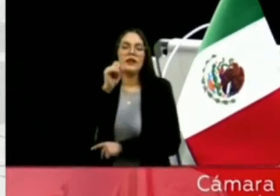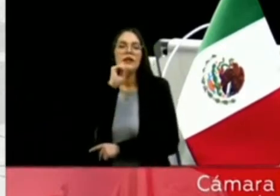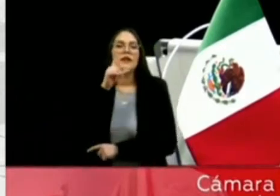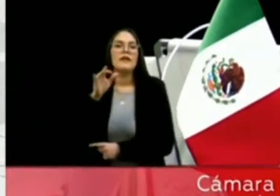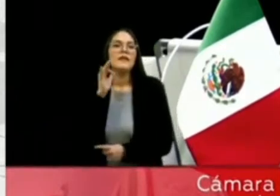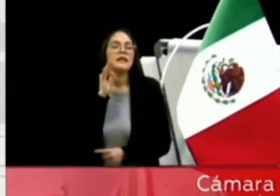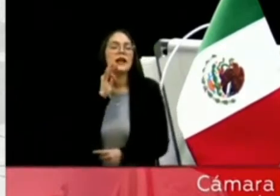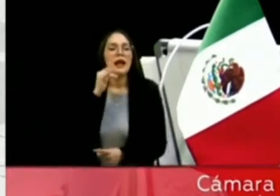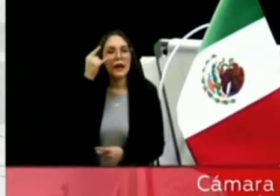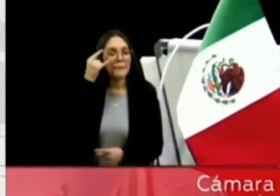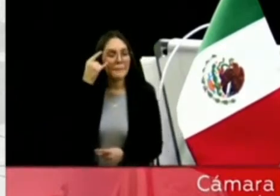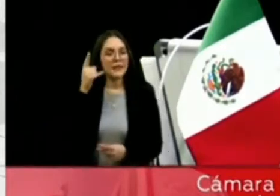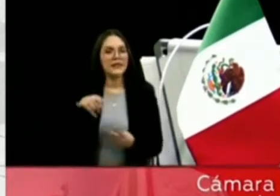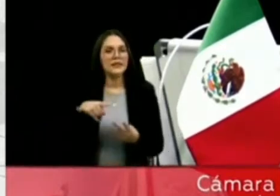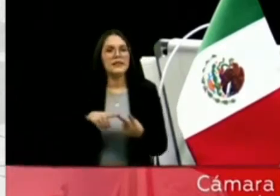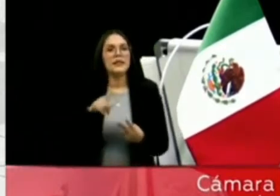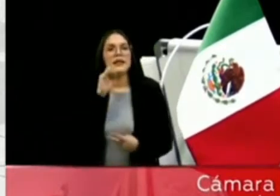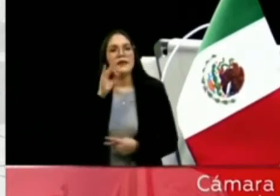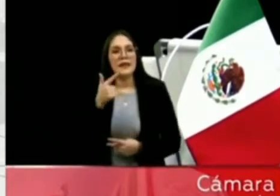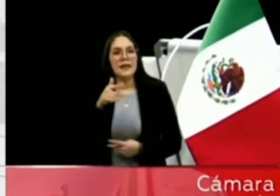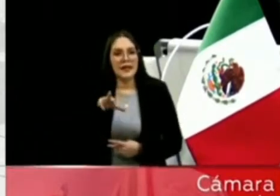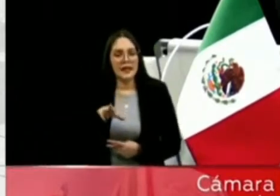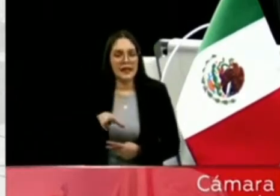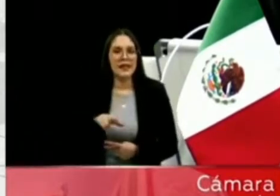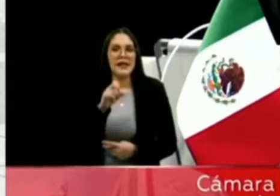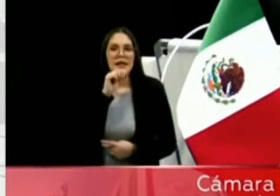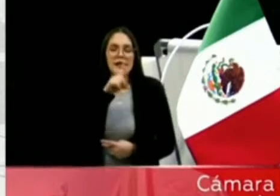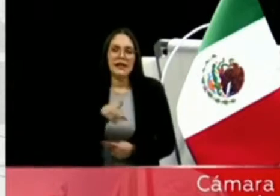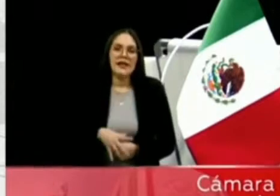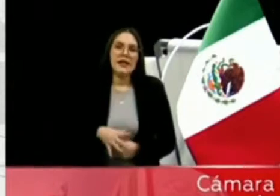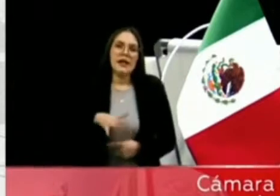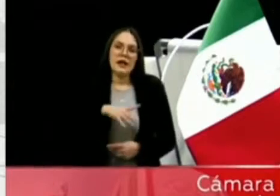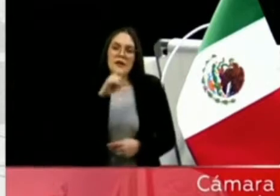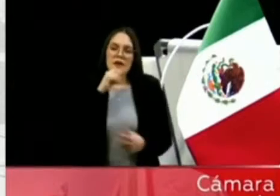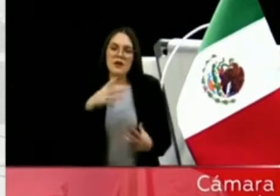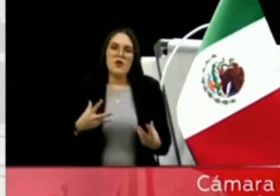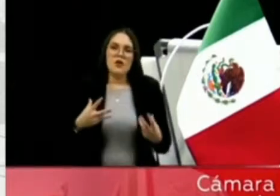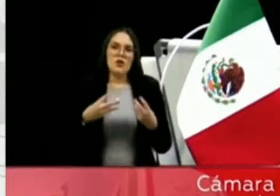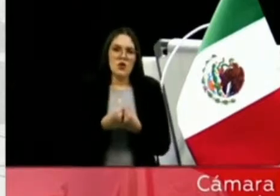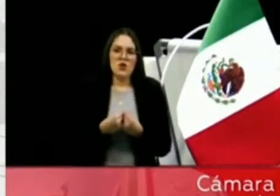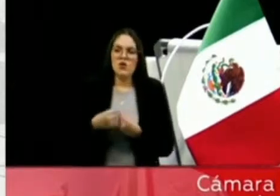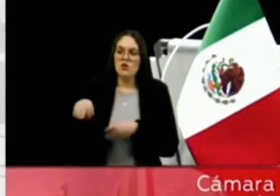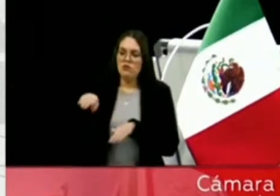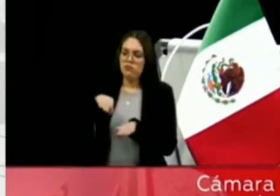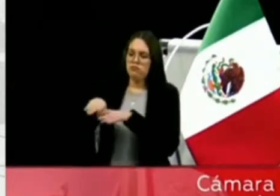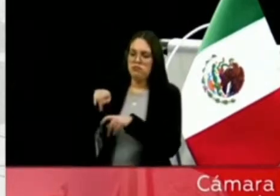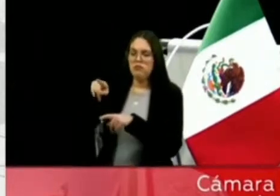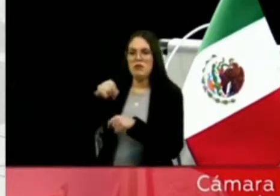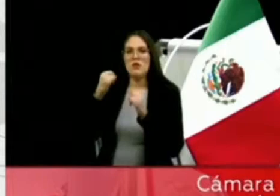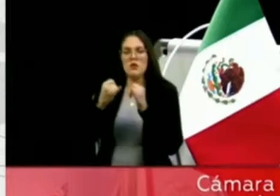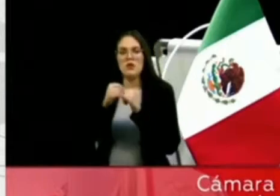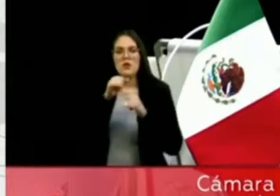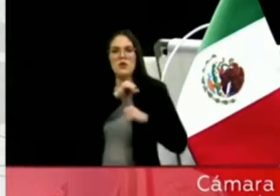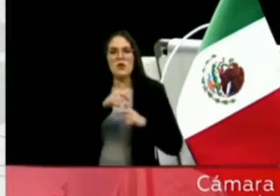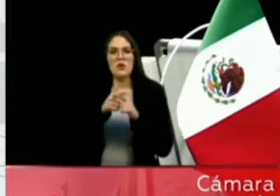Campeche, a la Fiscalía General de la República y en coordinación con el líder de la bancada de Movimiento Ciudadano,